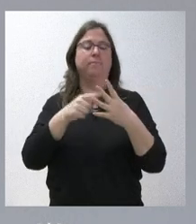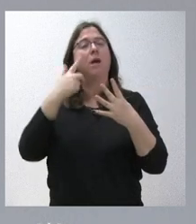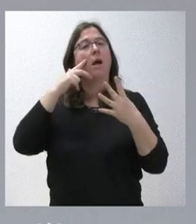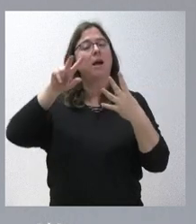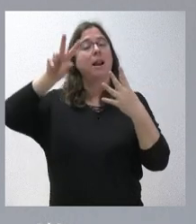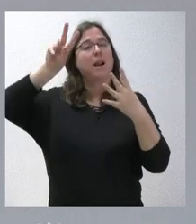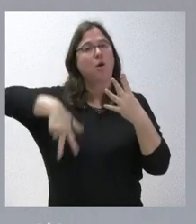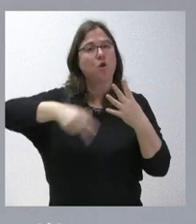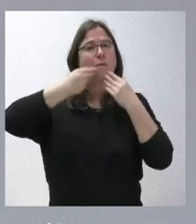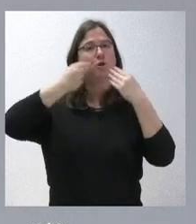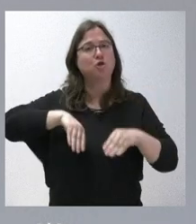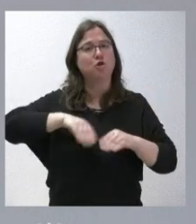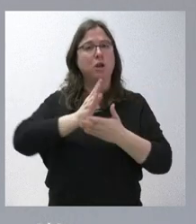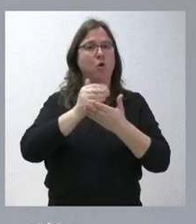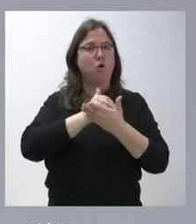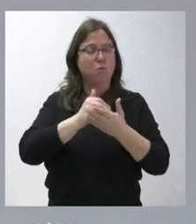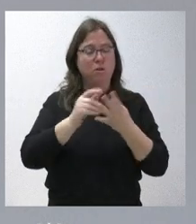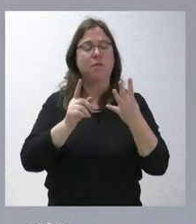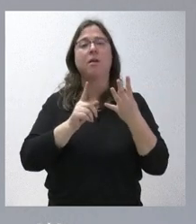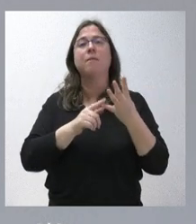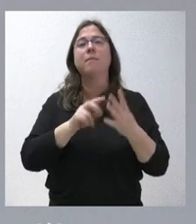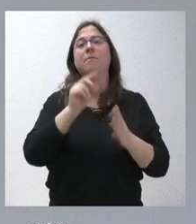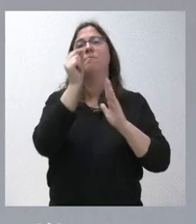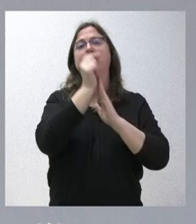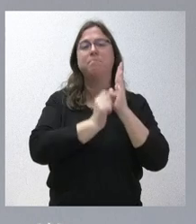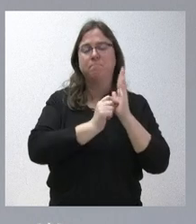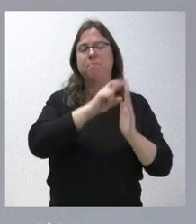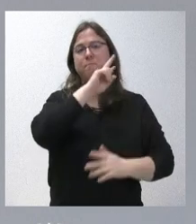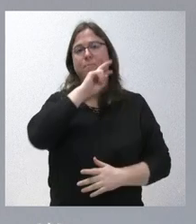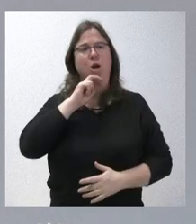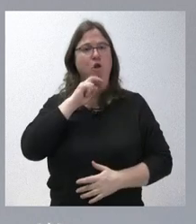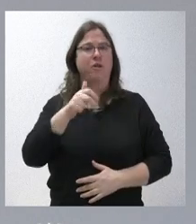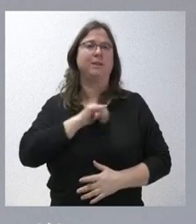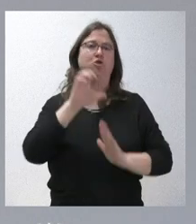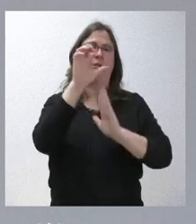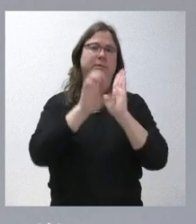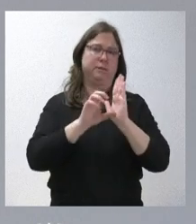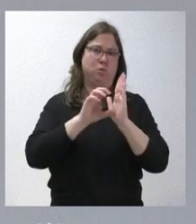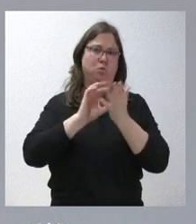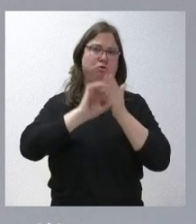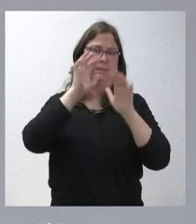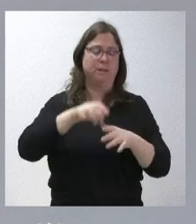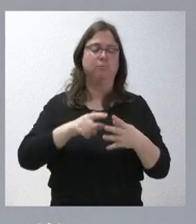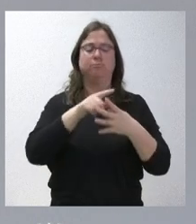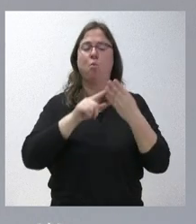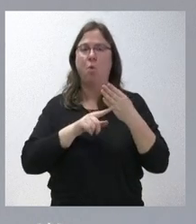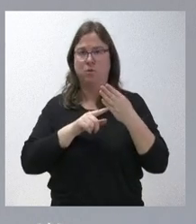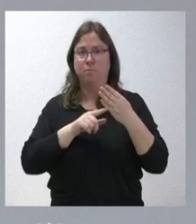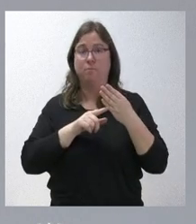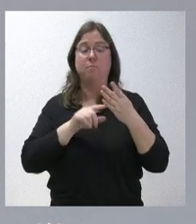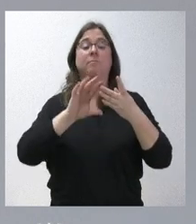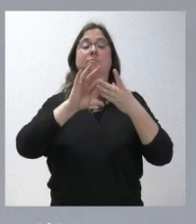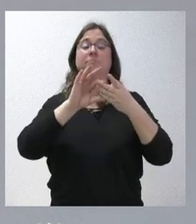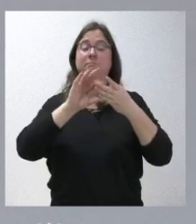comunidad Autónoma y de los principios valores y derechos que reconoce nuestro estatuto eh eso se va a hacer hasta llegar esa